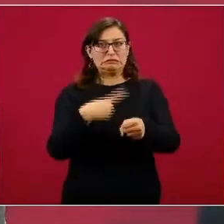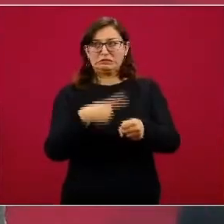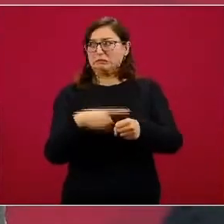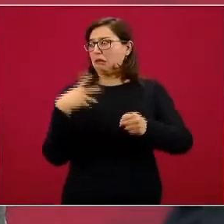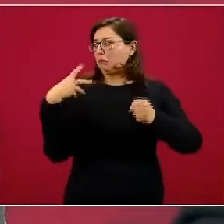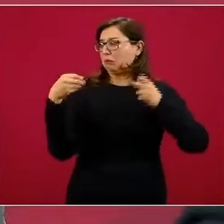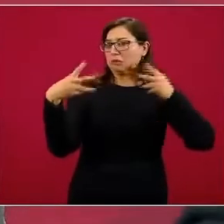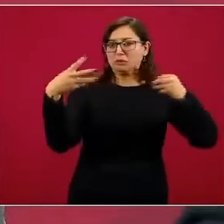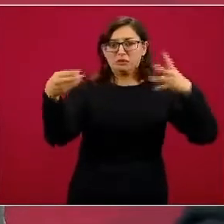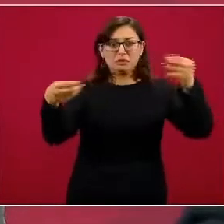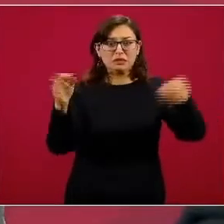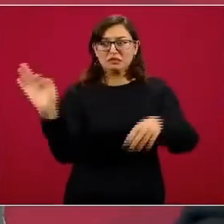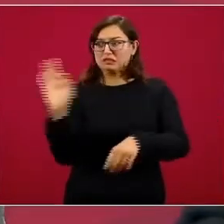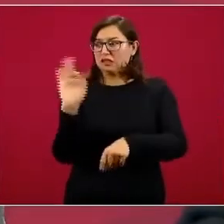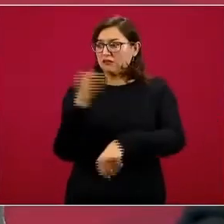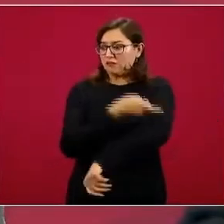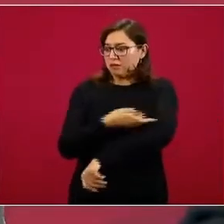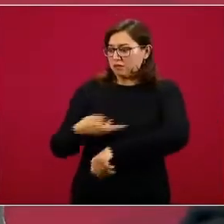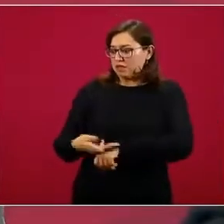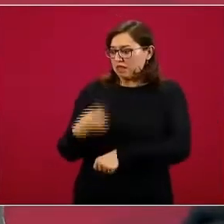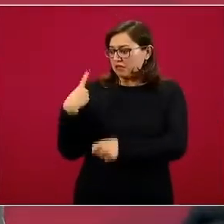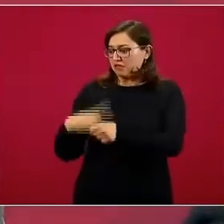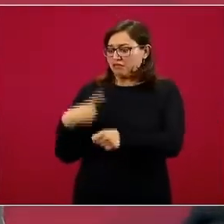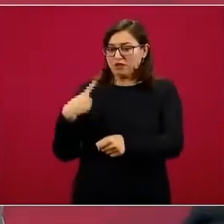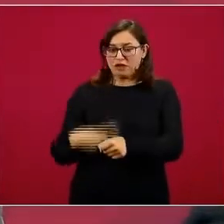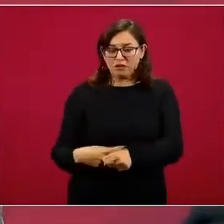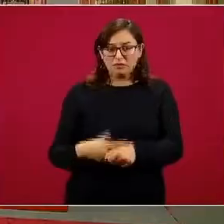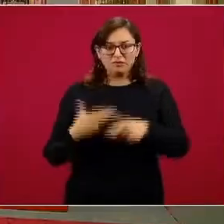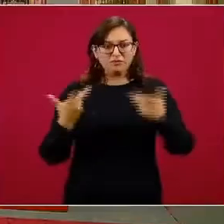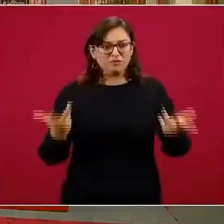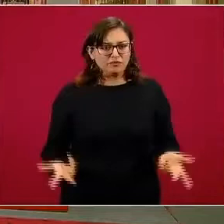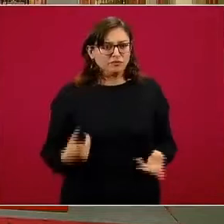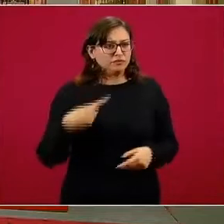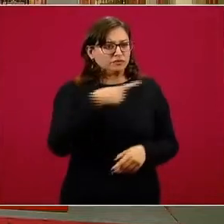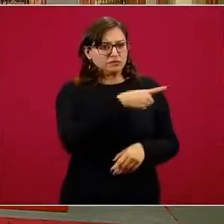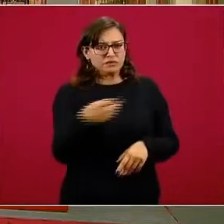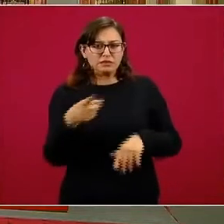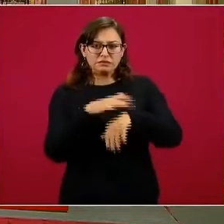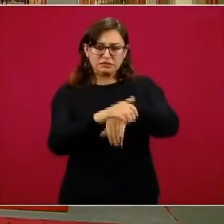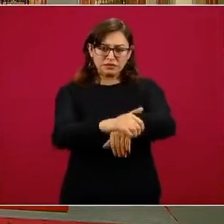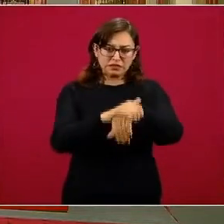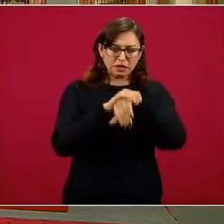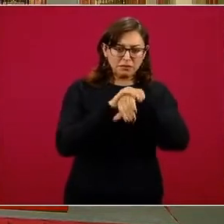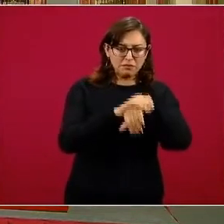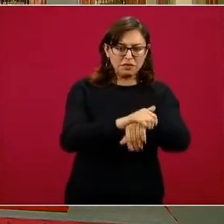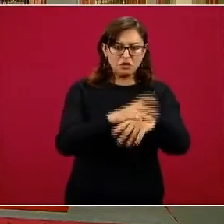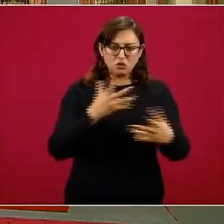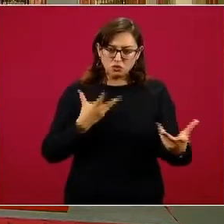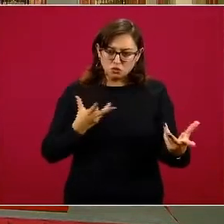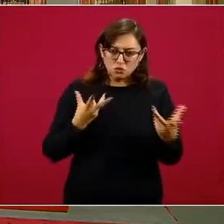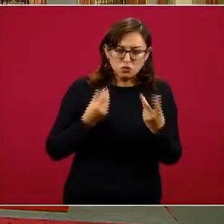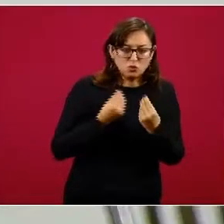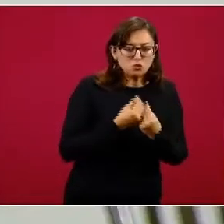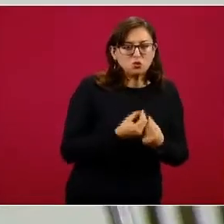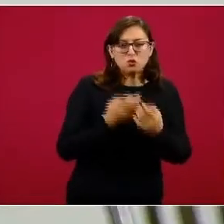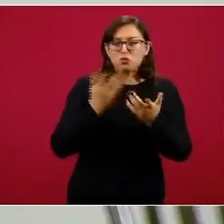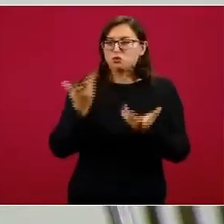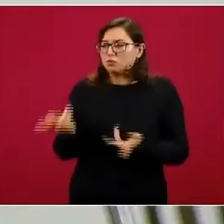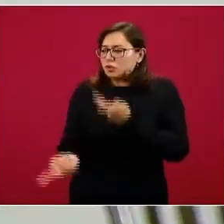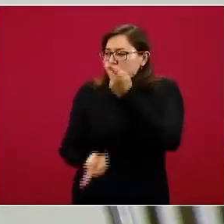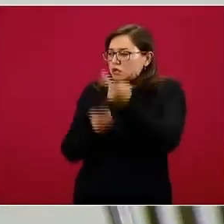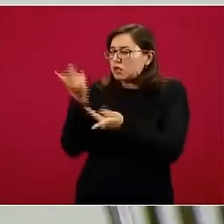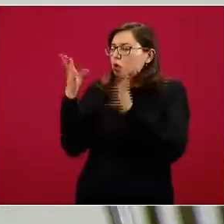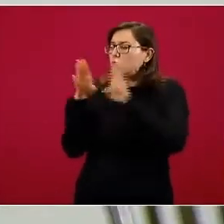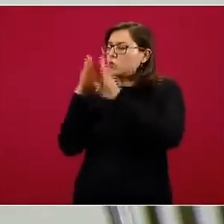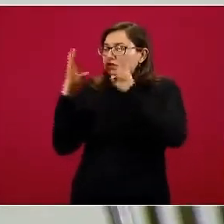gratitud con los miembros del sector salud, con los amigos solidarios que se tomaron la molestia de preguntar